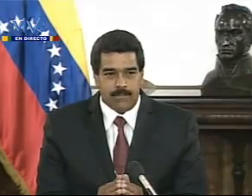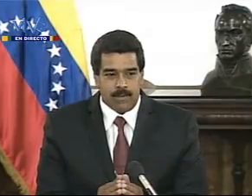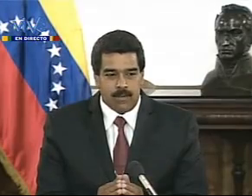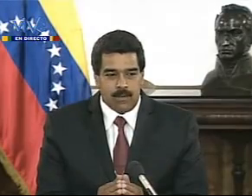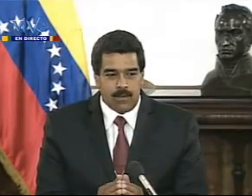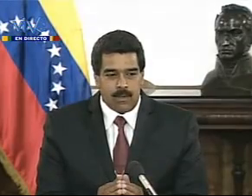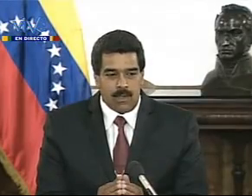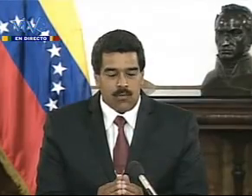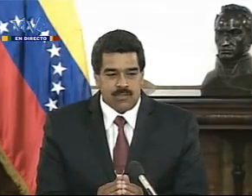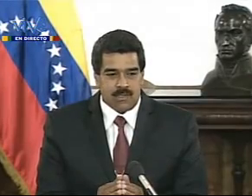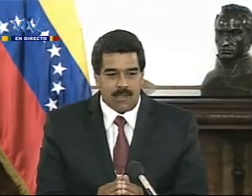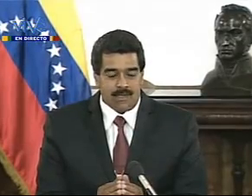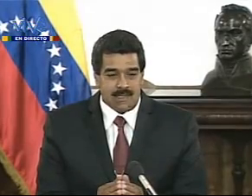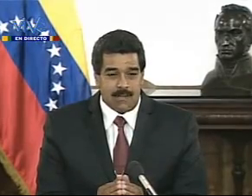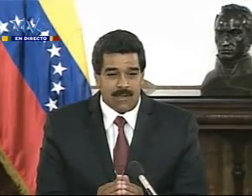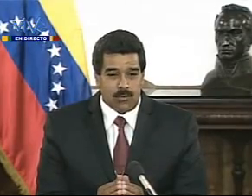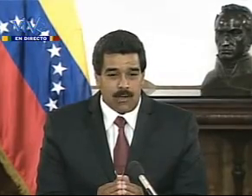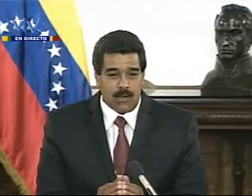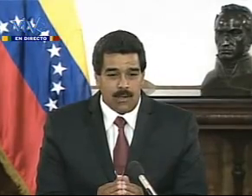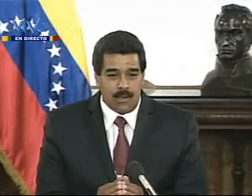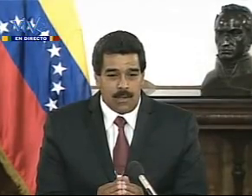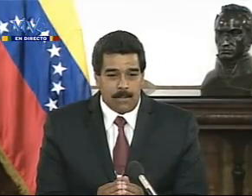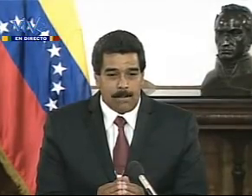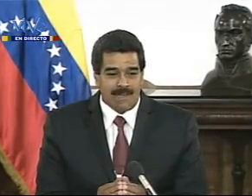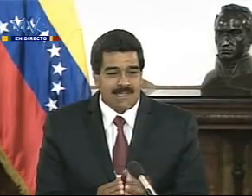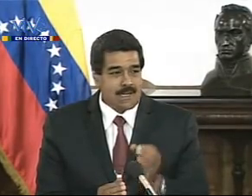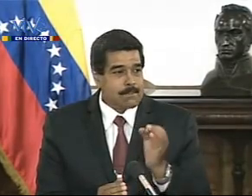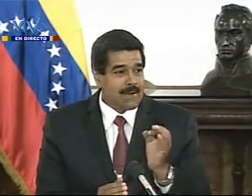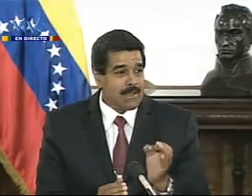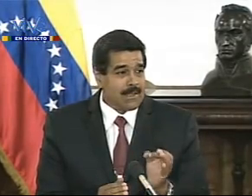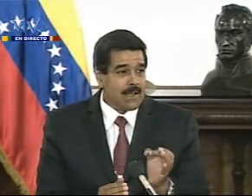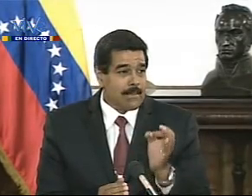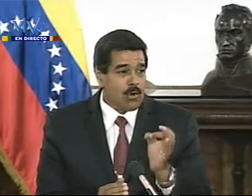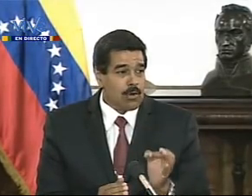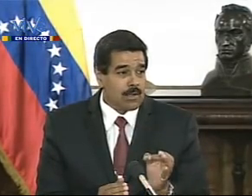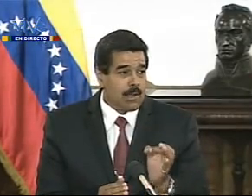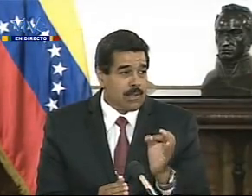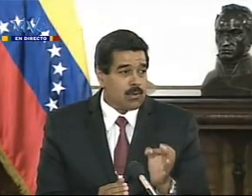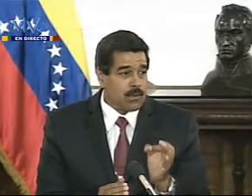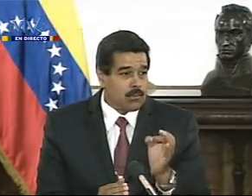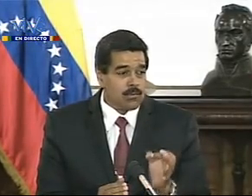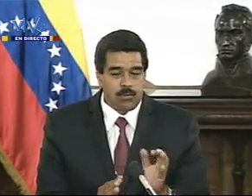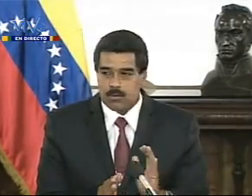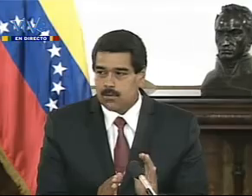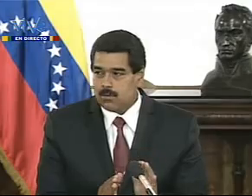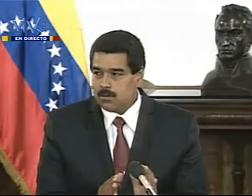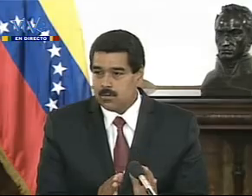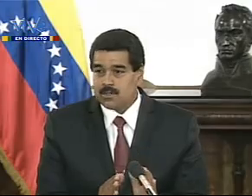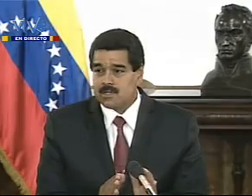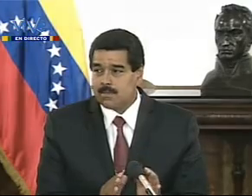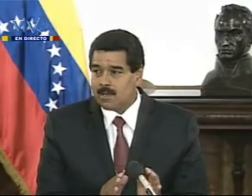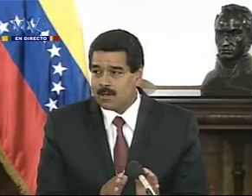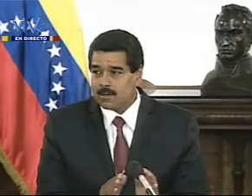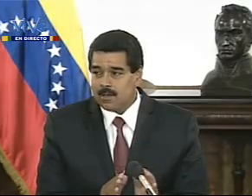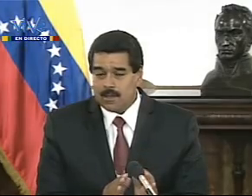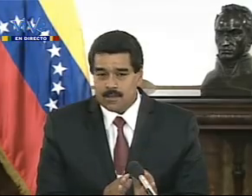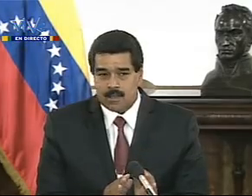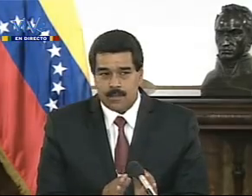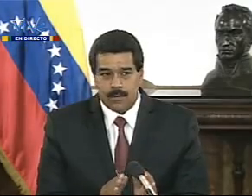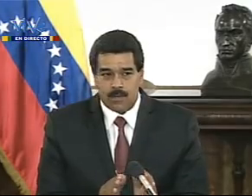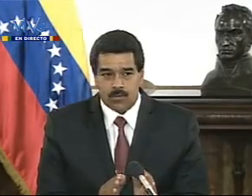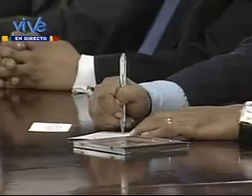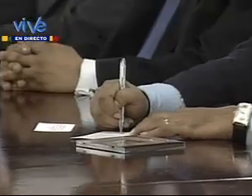de Venezuela es el sistema electoral más transparente y el mejor que he visto en el mundo. Lo dice Jimmy